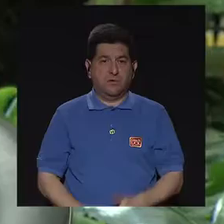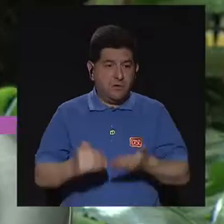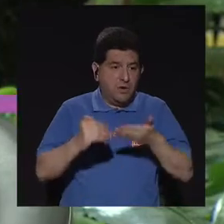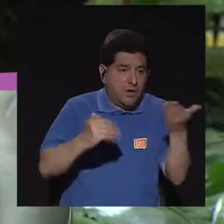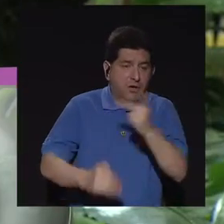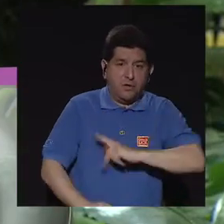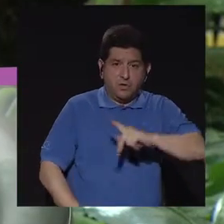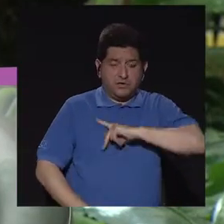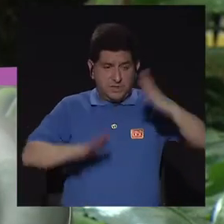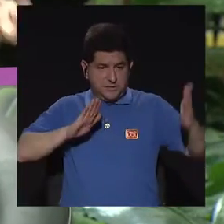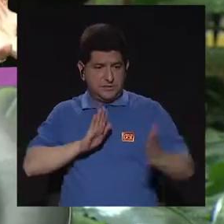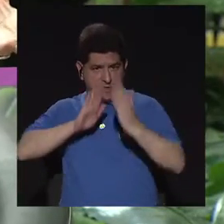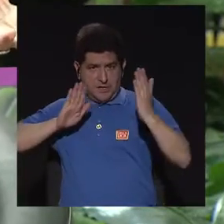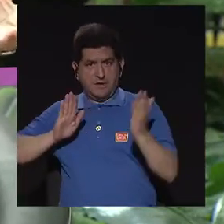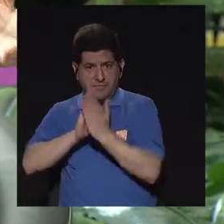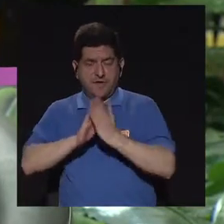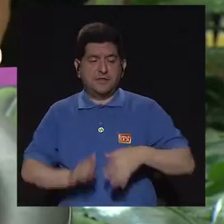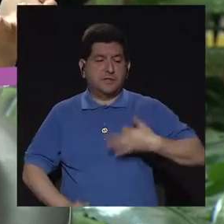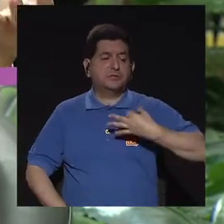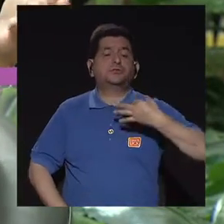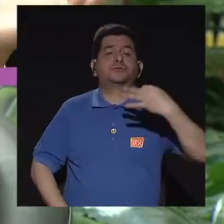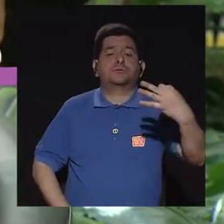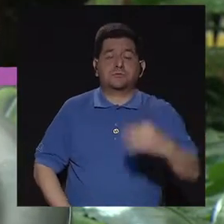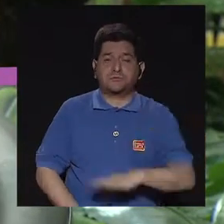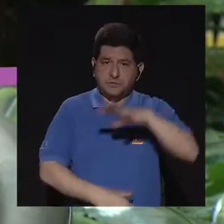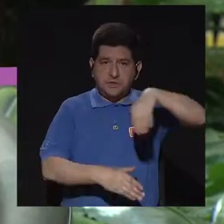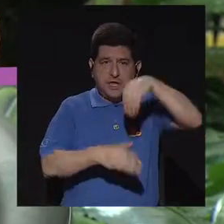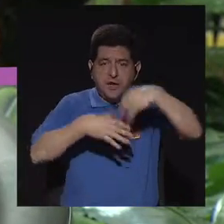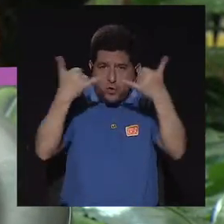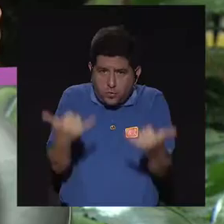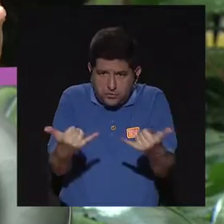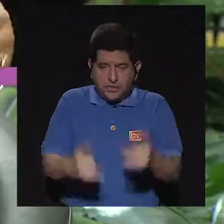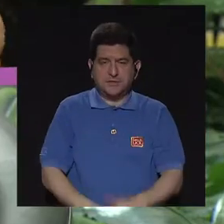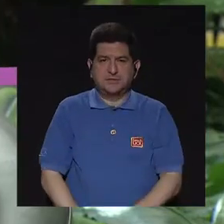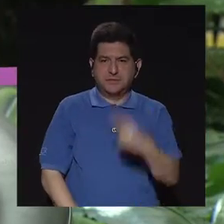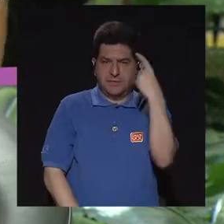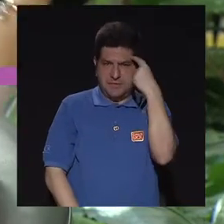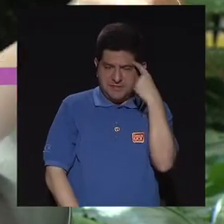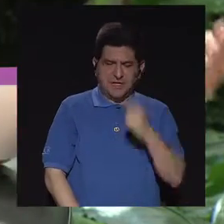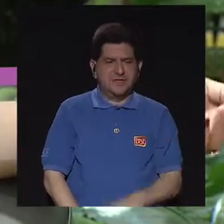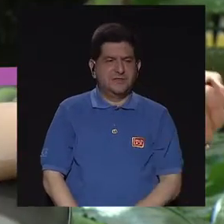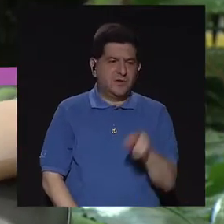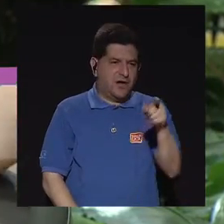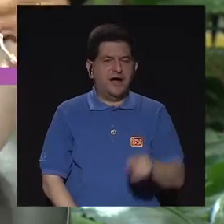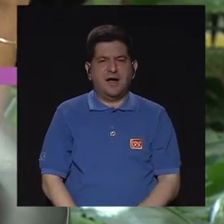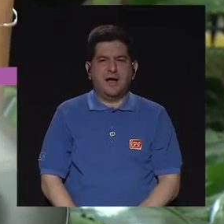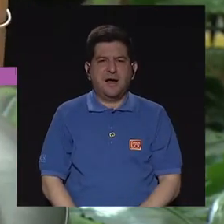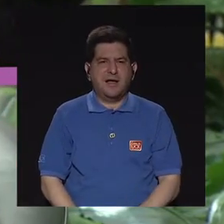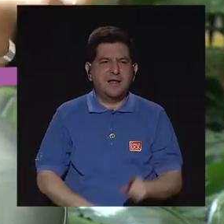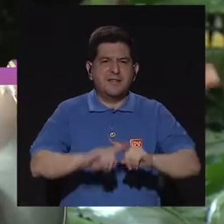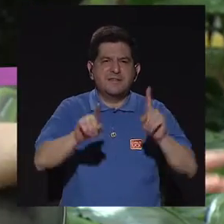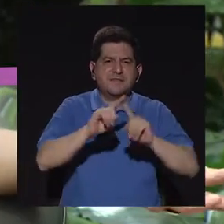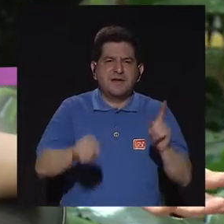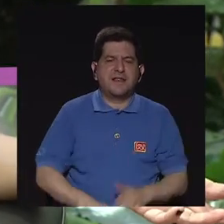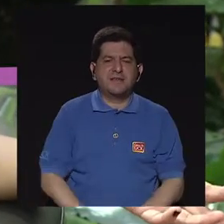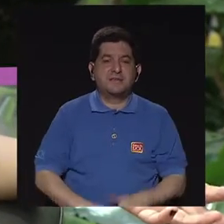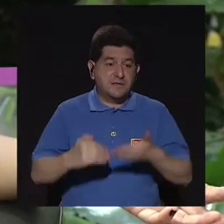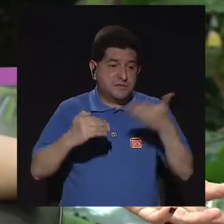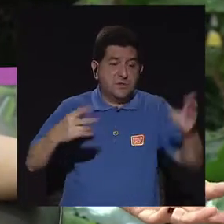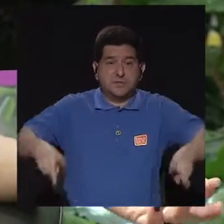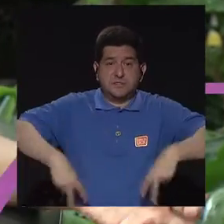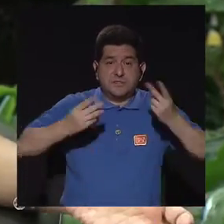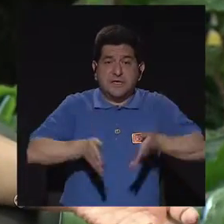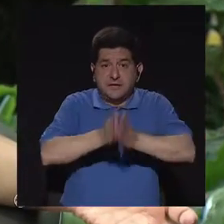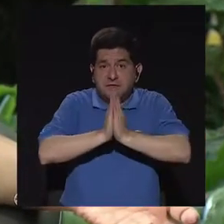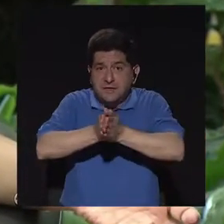personales para poder enfrentar el día a día en este contexto, frente a una demanda laboral, frente a otras demandas de la